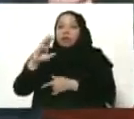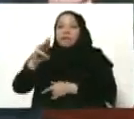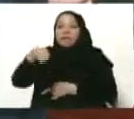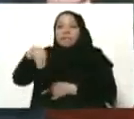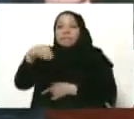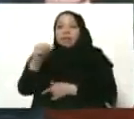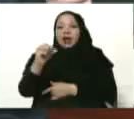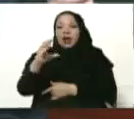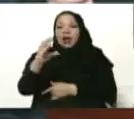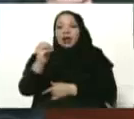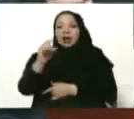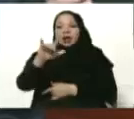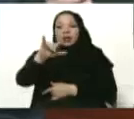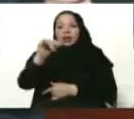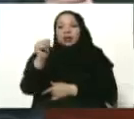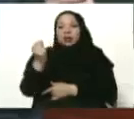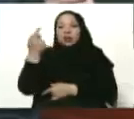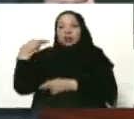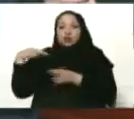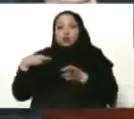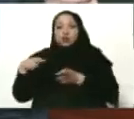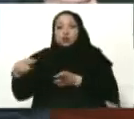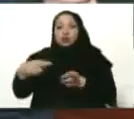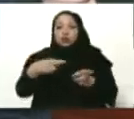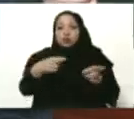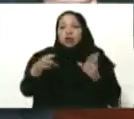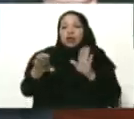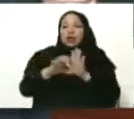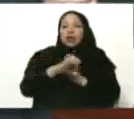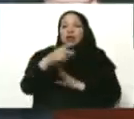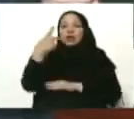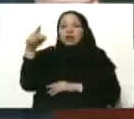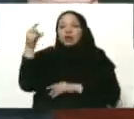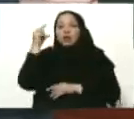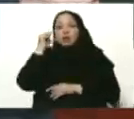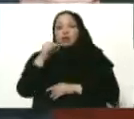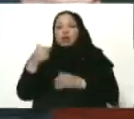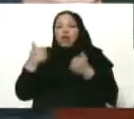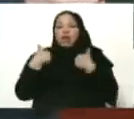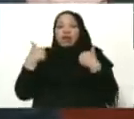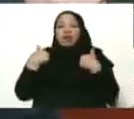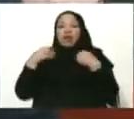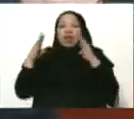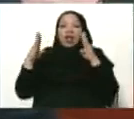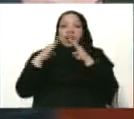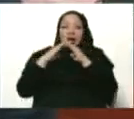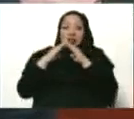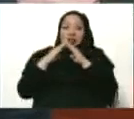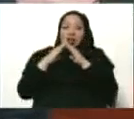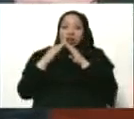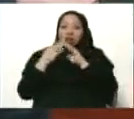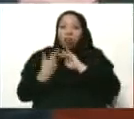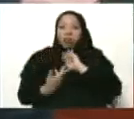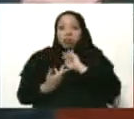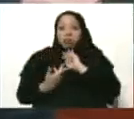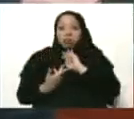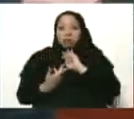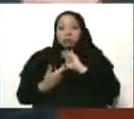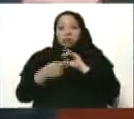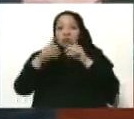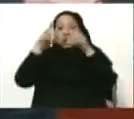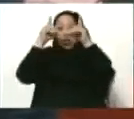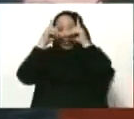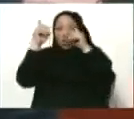de ayer se desbordó la quebrada y ocasionó importantes daños a varias viviendas. Por esto que el día de hoy la vicepresidenta ejecutiva de la República, doctora